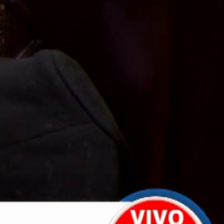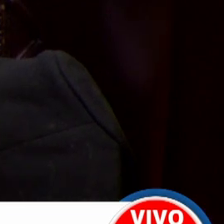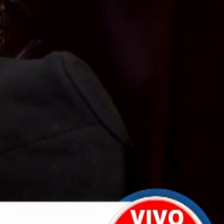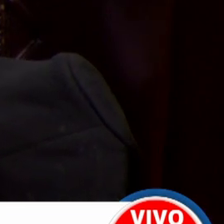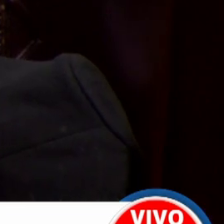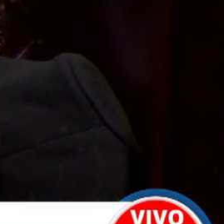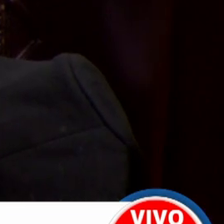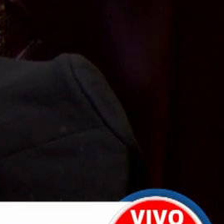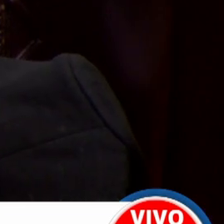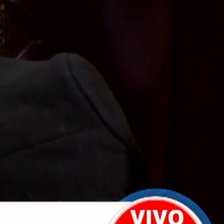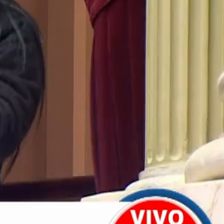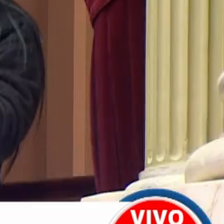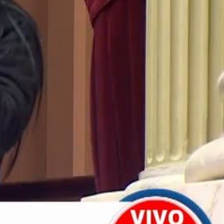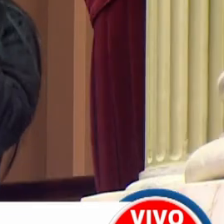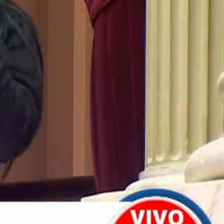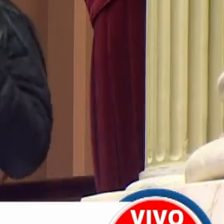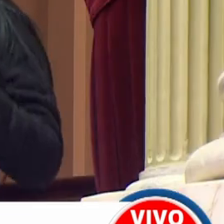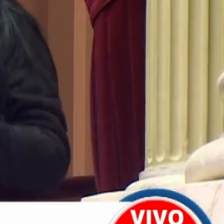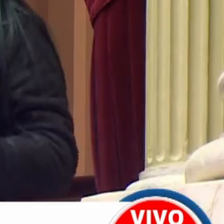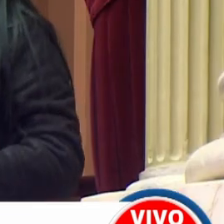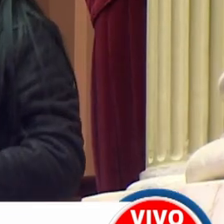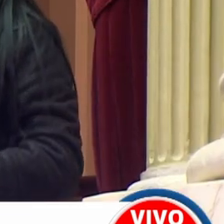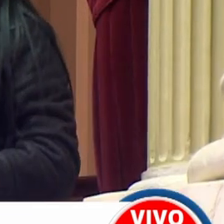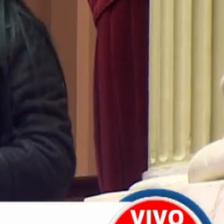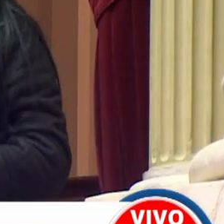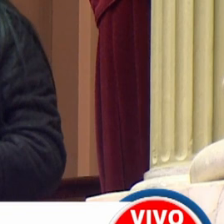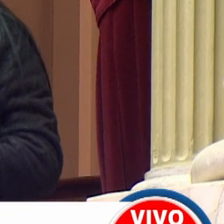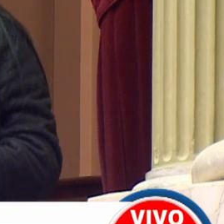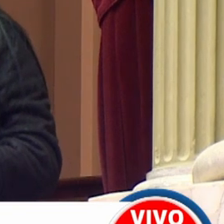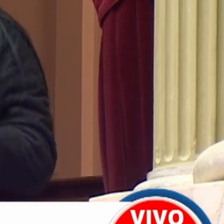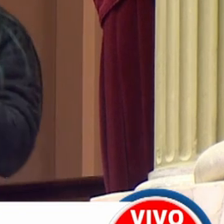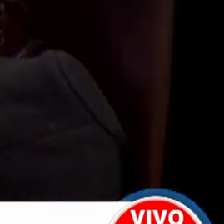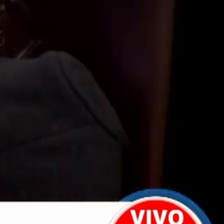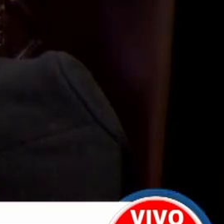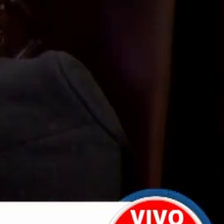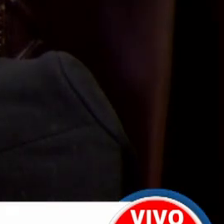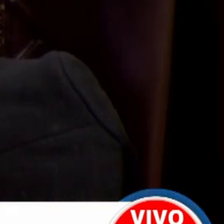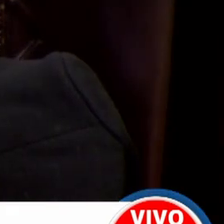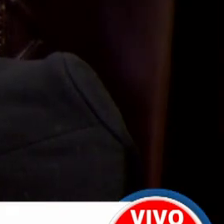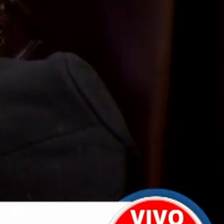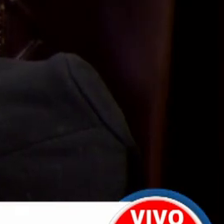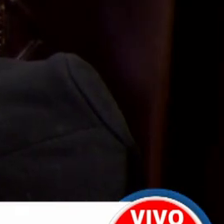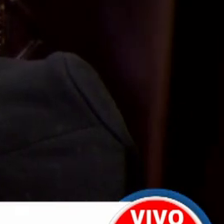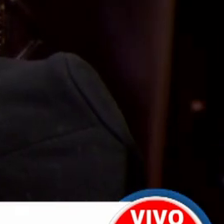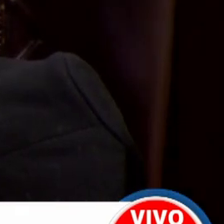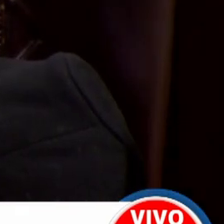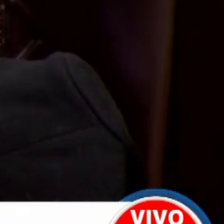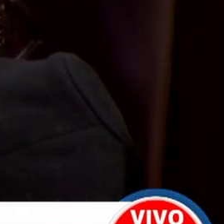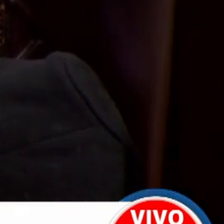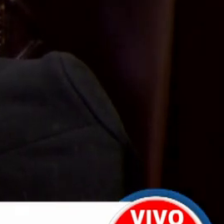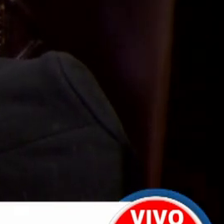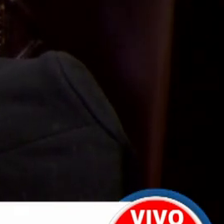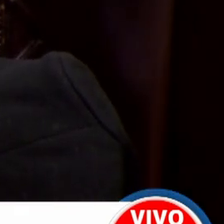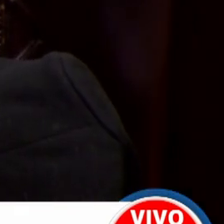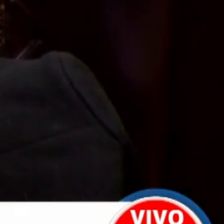que están hoy acá en el recinto que claro en el contexto de pandemia pudiera un poco poquito pero bueno es